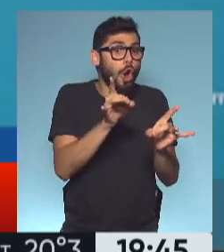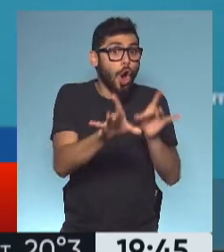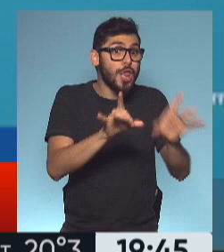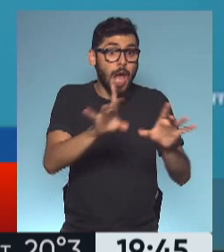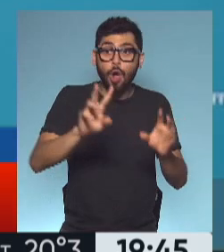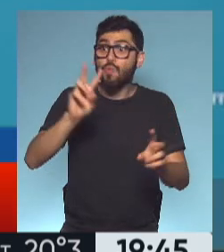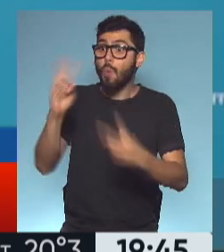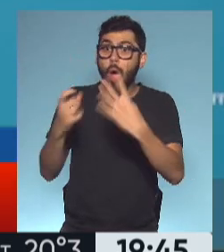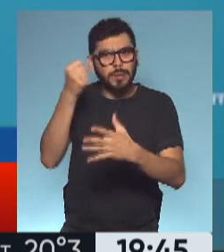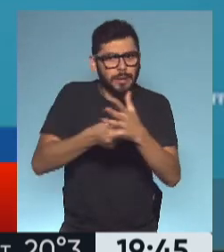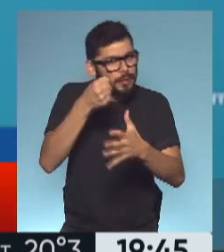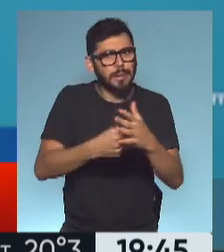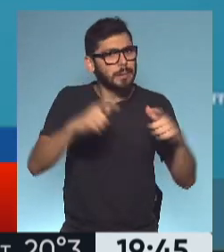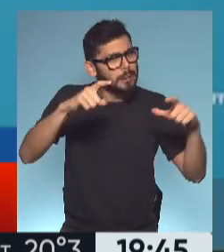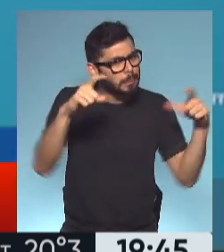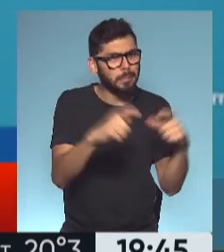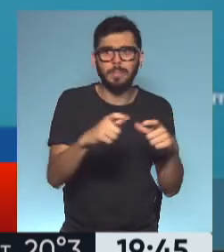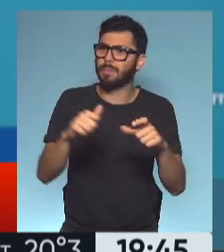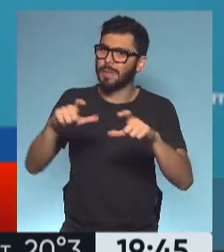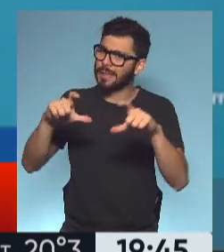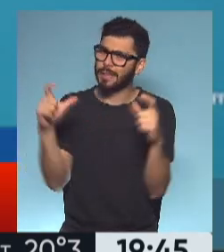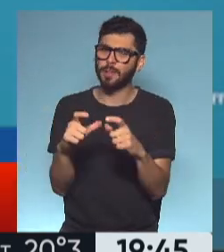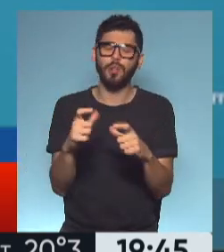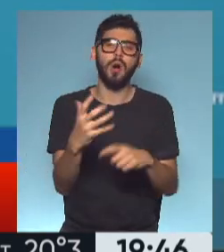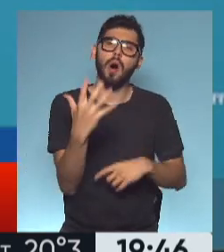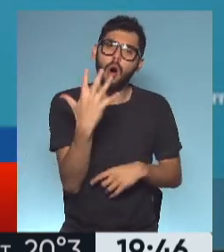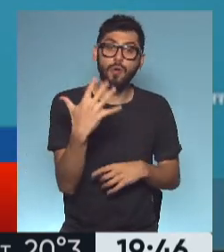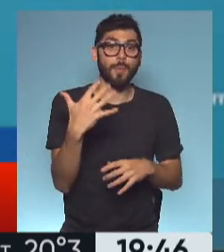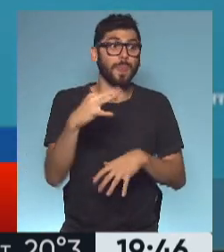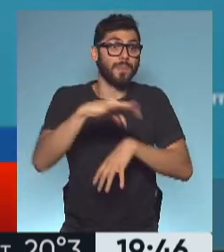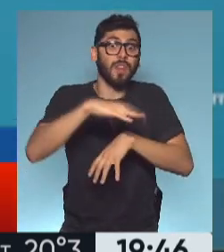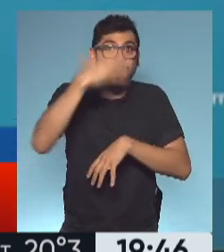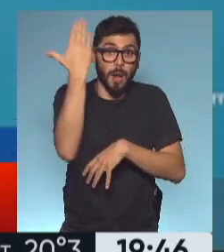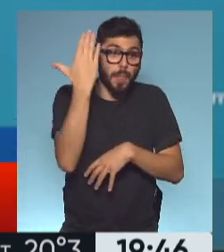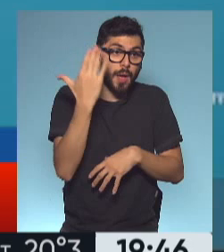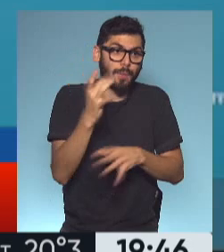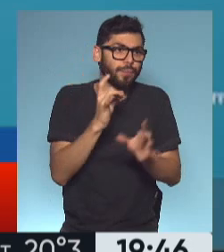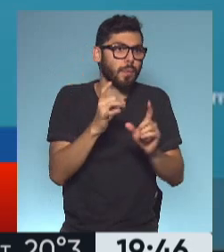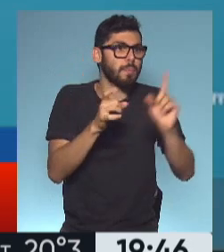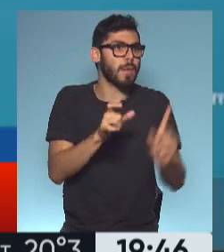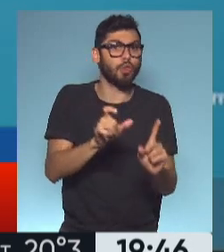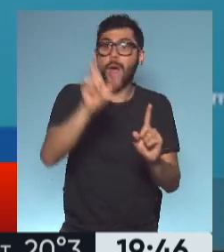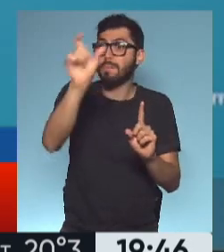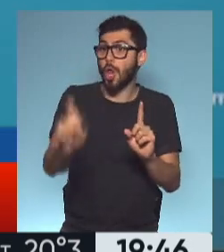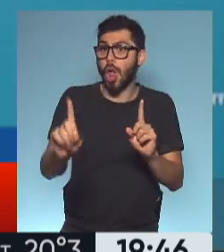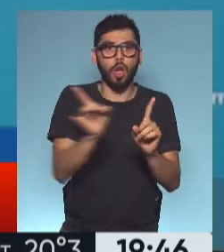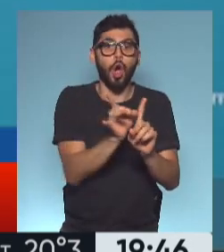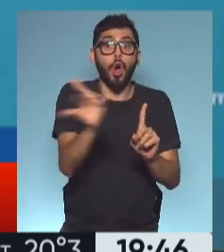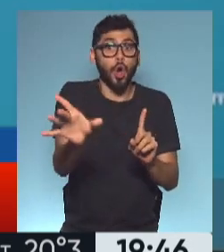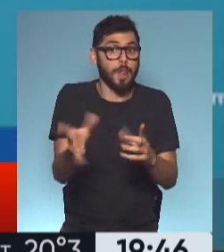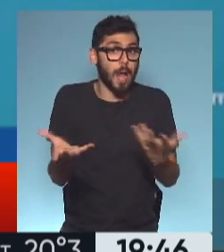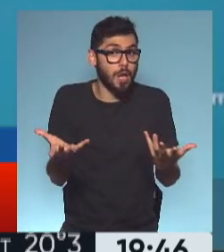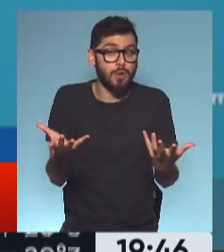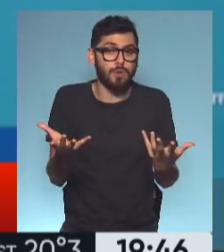y de muertos. Y obviamente que por la naturaleza de esta enfermedad, que se contagia de persona a persona, esto involucra